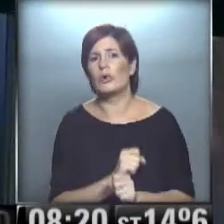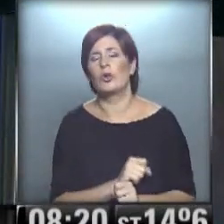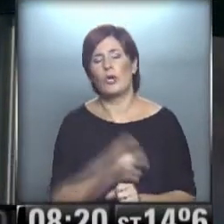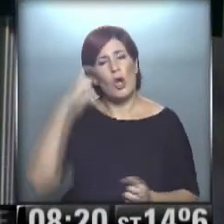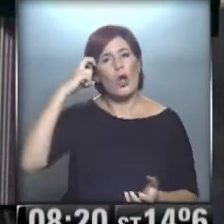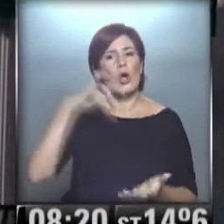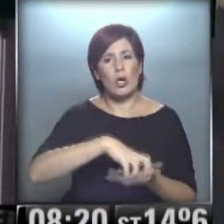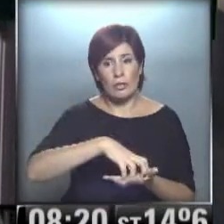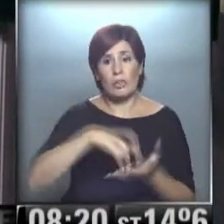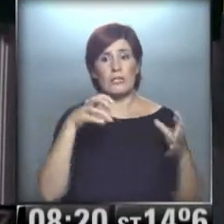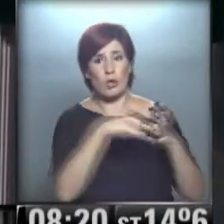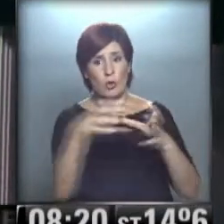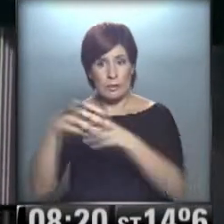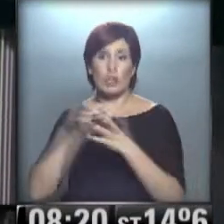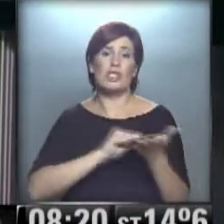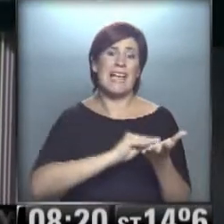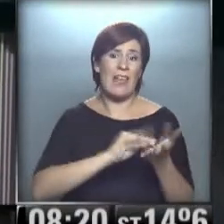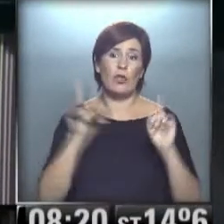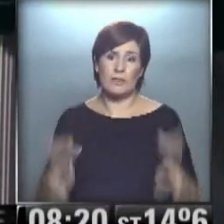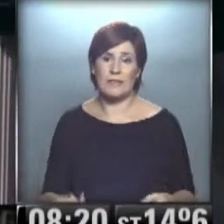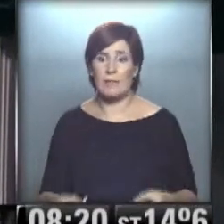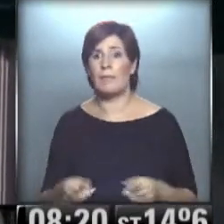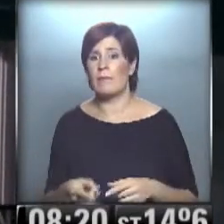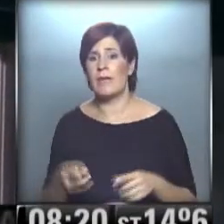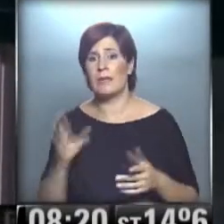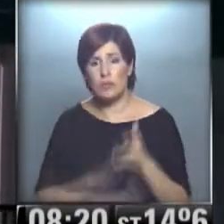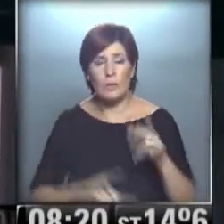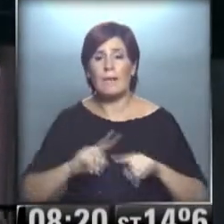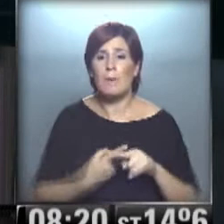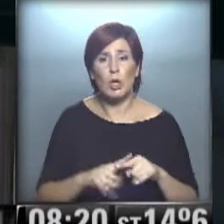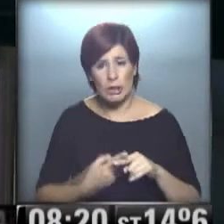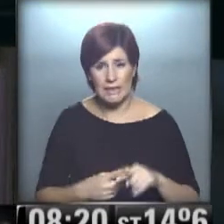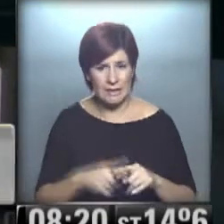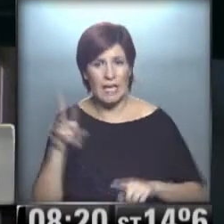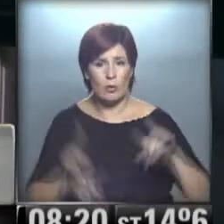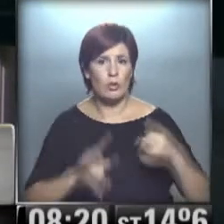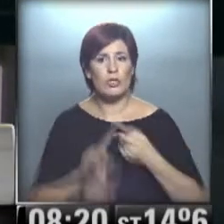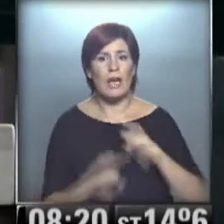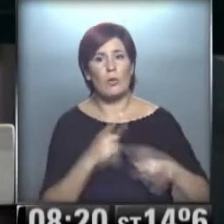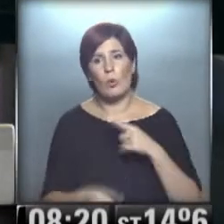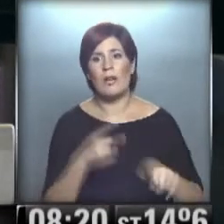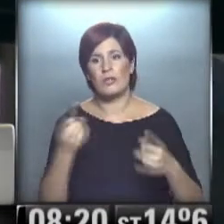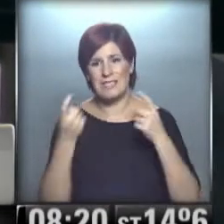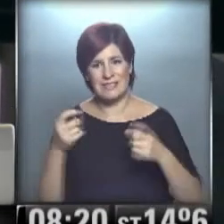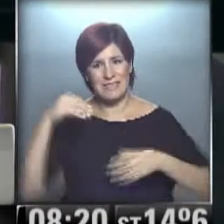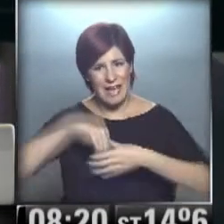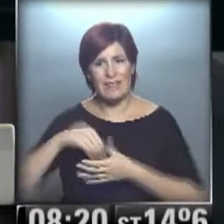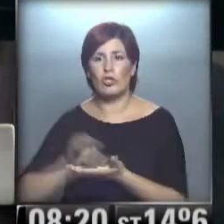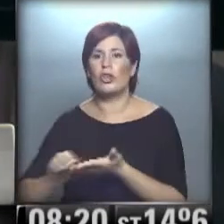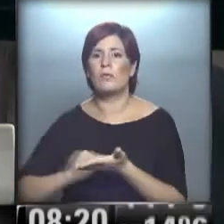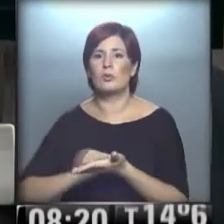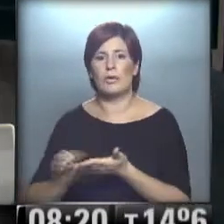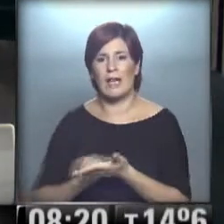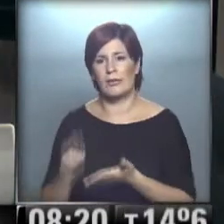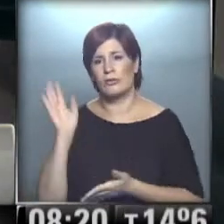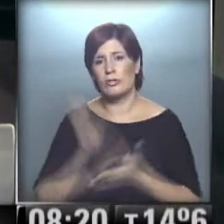comisiones de la cámara de senadores pero también trabajo de punto de vista político porque hay acuerdos que se tienen que hacer en la cámara de diputados con el tema de